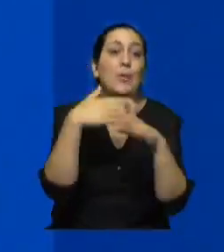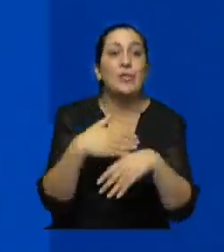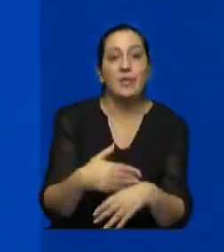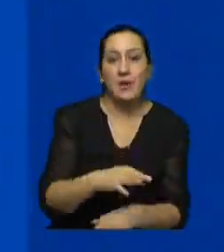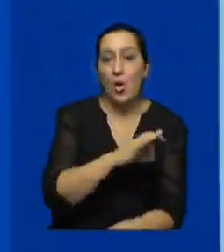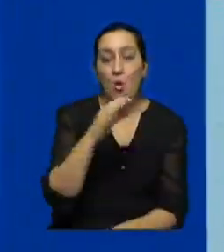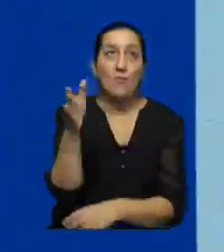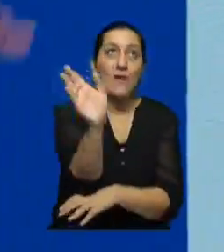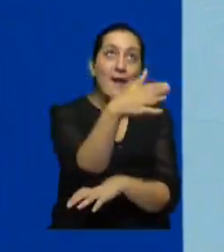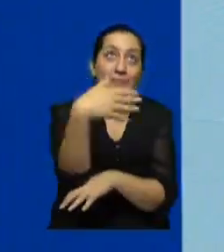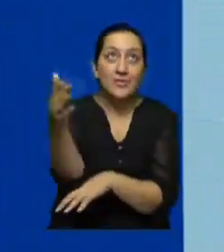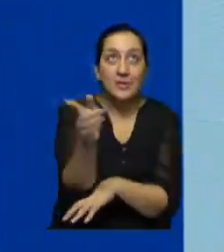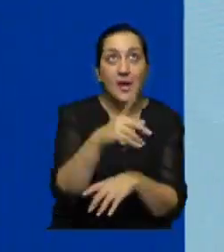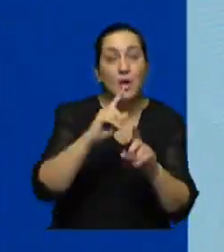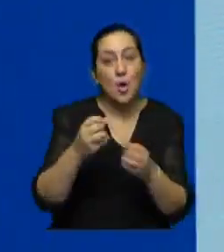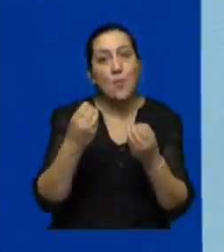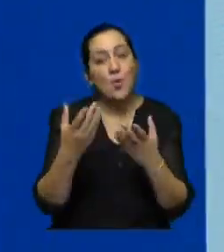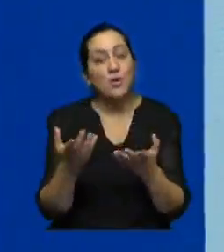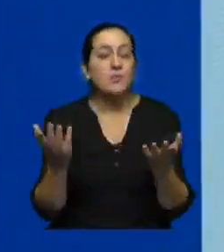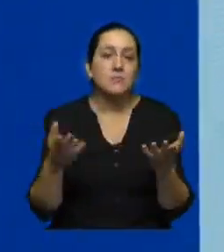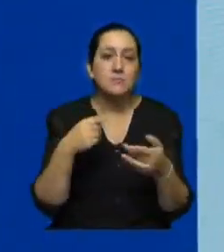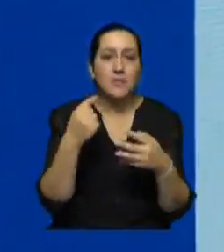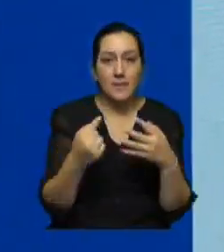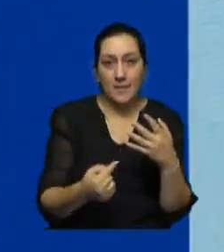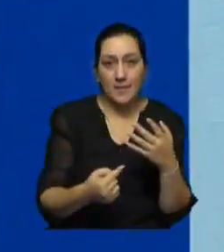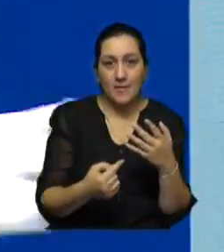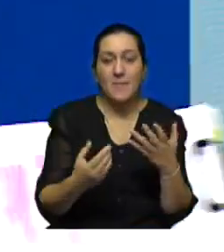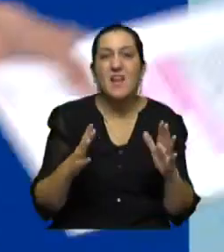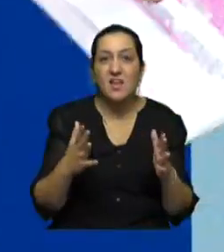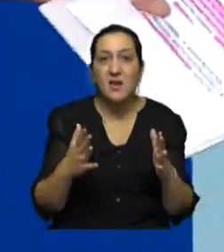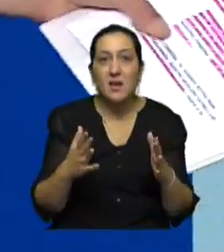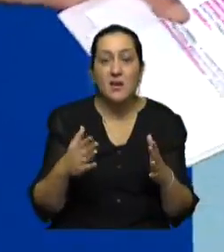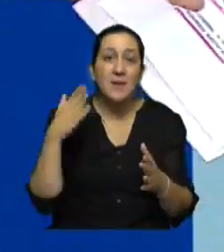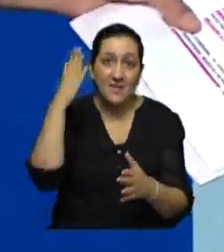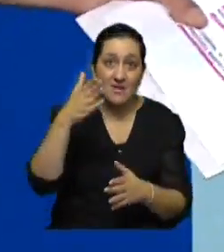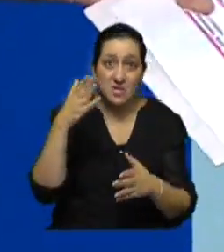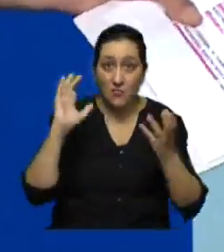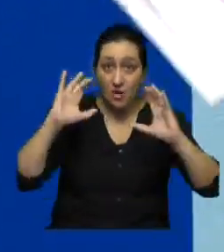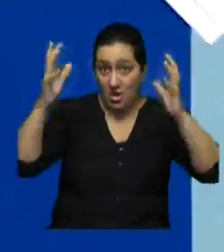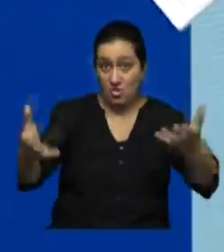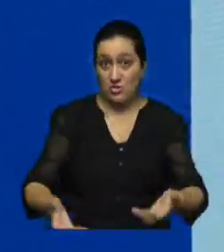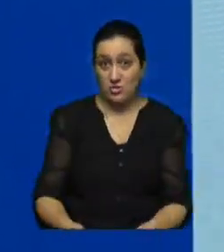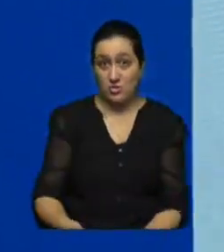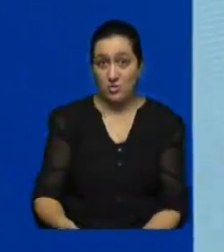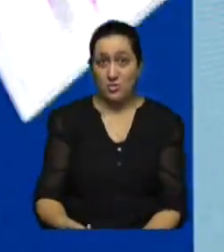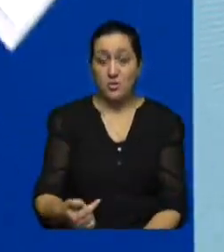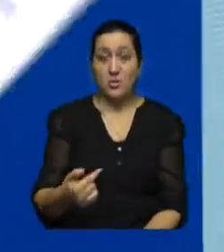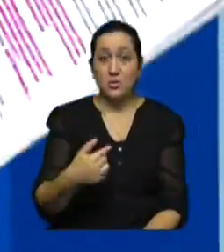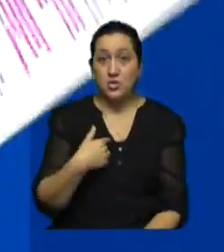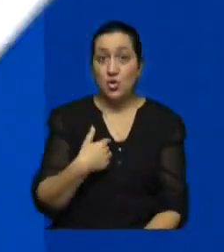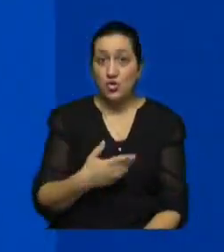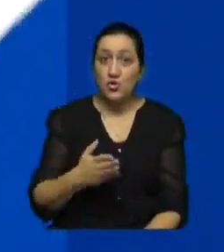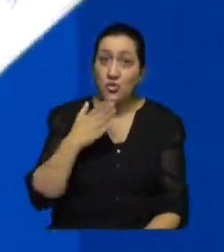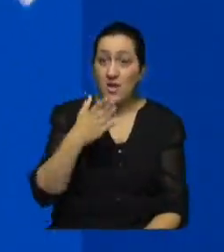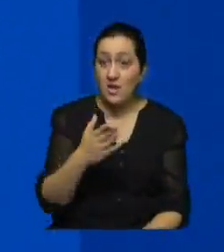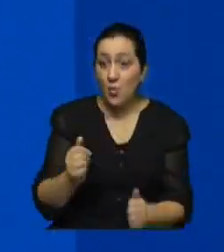entren con banderas porque si no abajo de las banderas, todo para que pudieran seguir siendo los violentos. No, señor. No, señor, yo tengo que ir como tengo que ir,